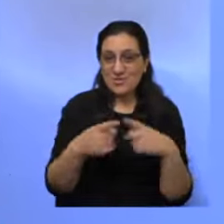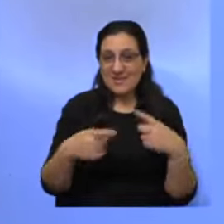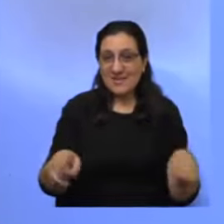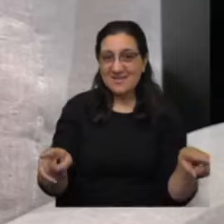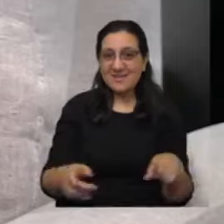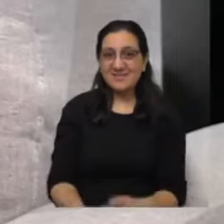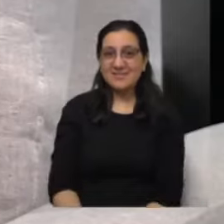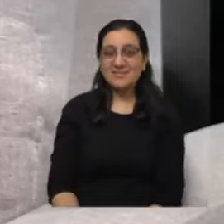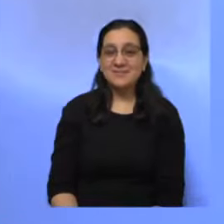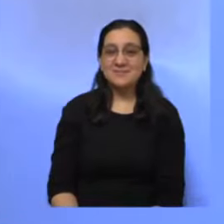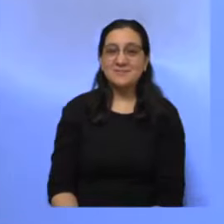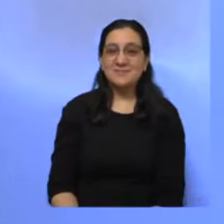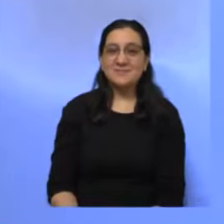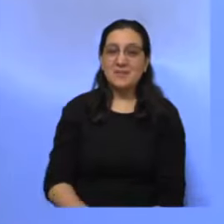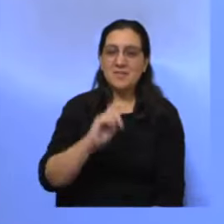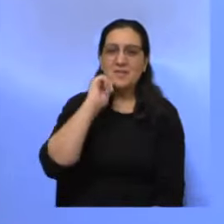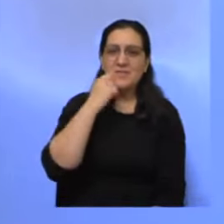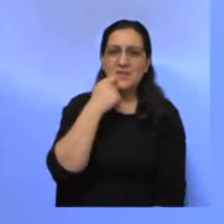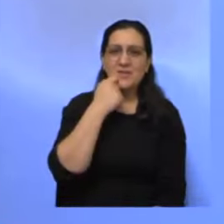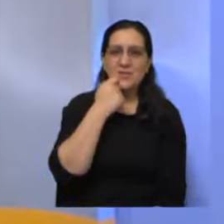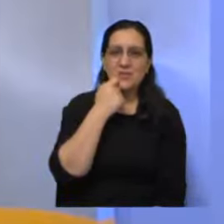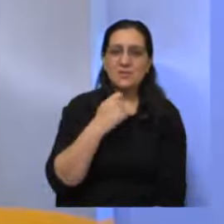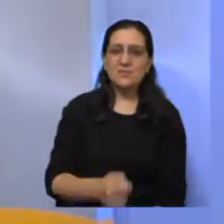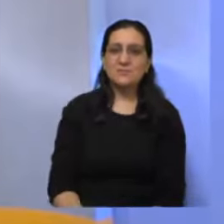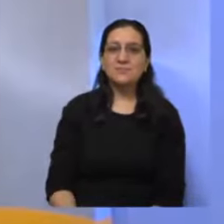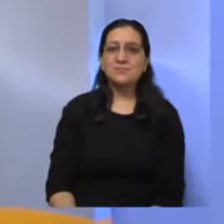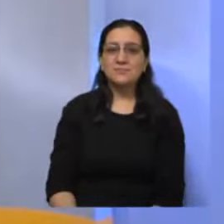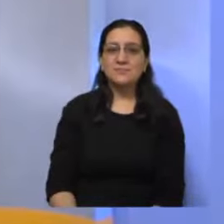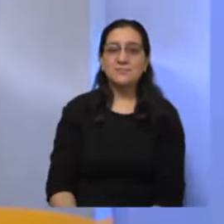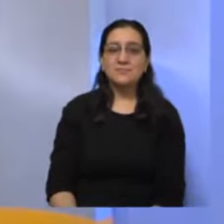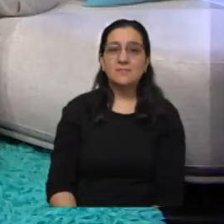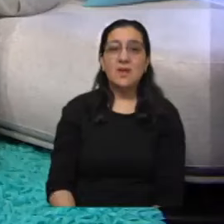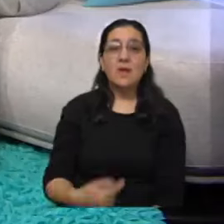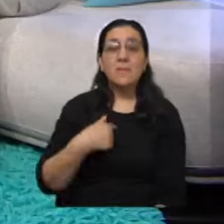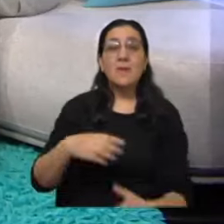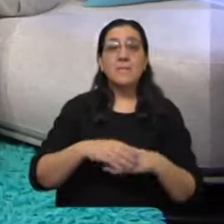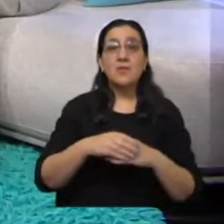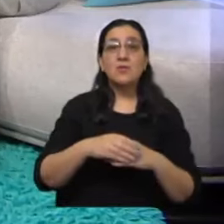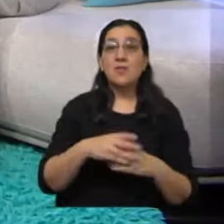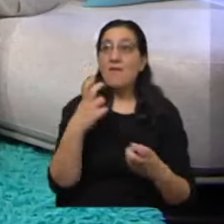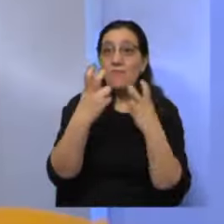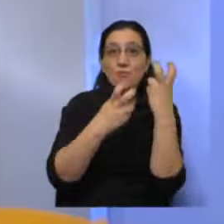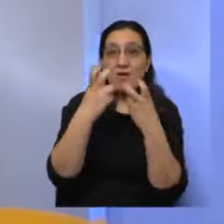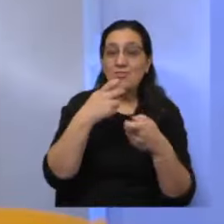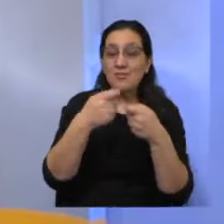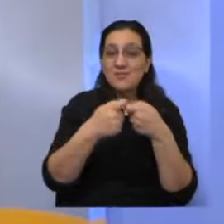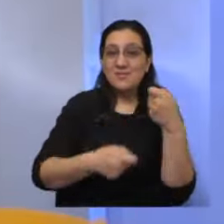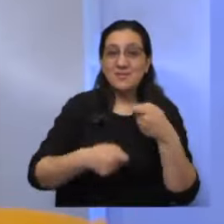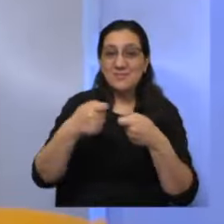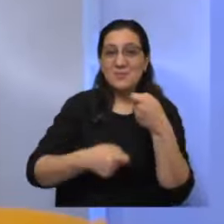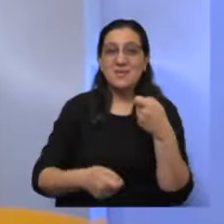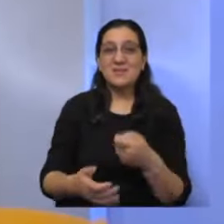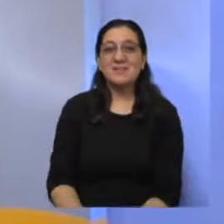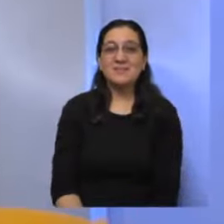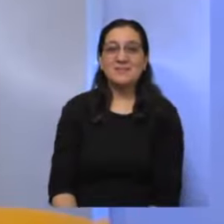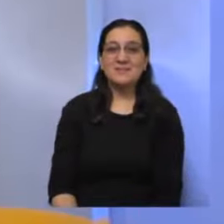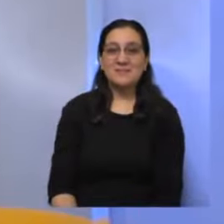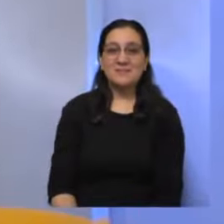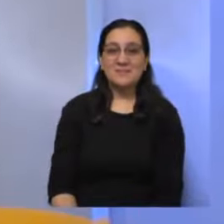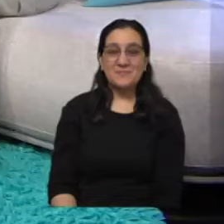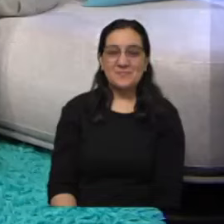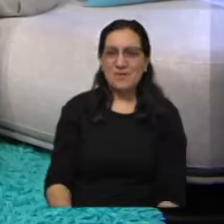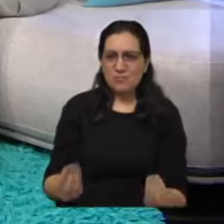orquesta, es espectacular, divina. Autogestionada. Había un amigo que estaba desesperado buscando entrada, que no había, y después justo pusieron a la venta alguna más y consiguieron. Sí,